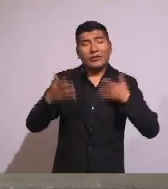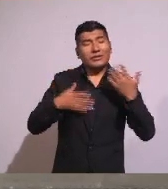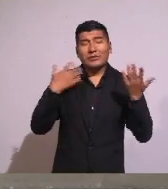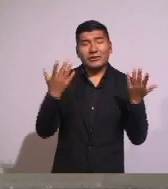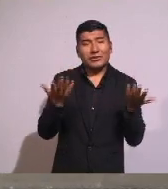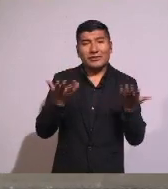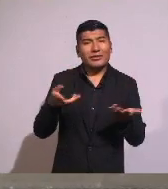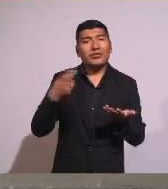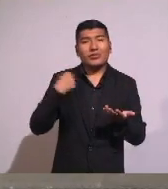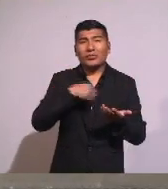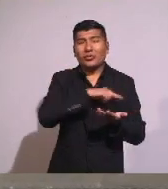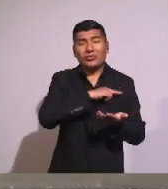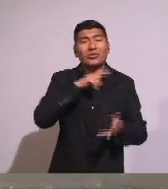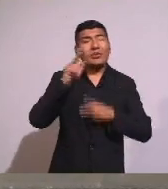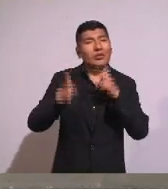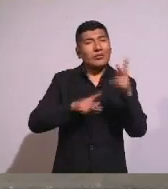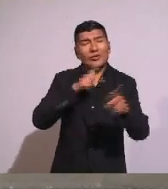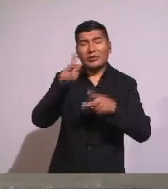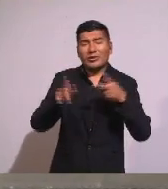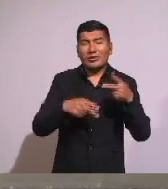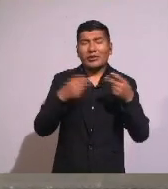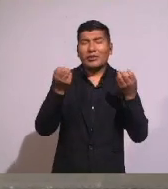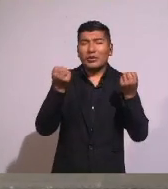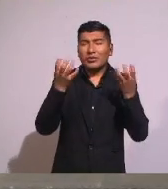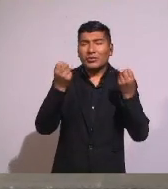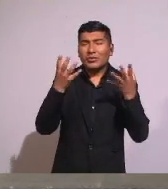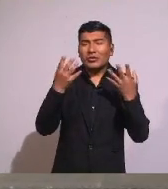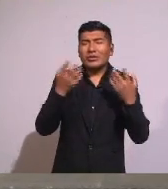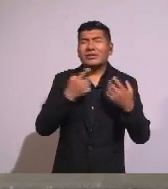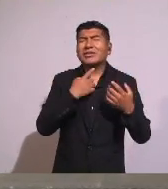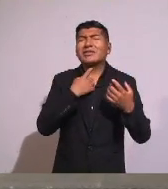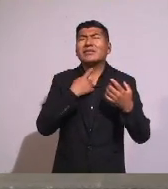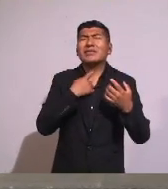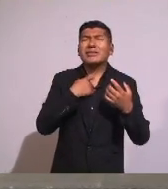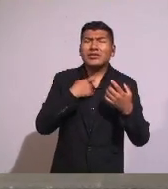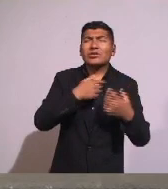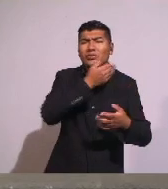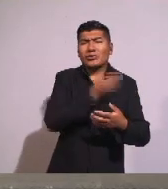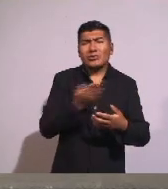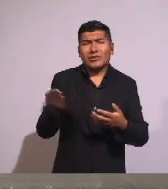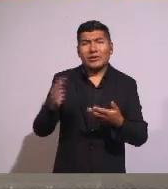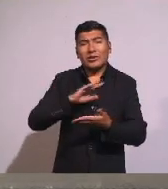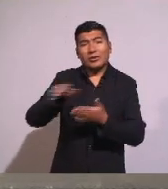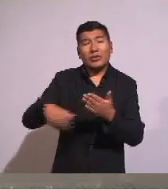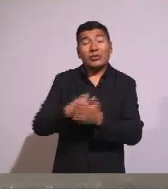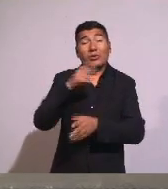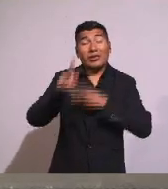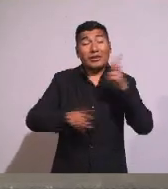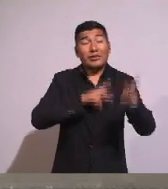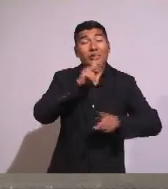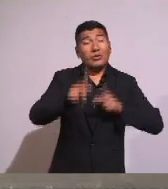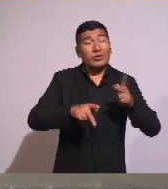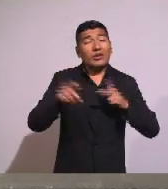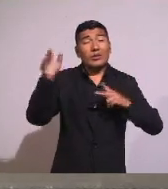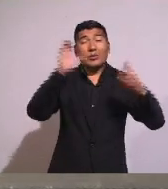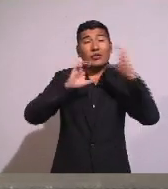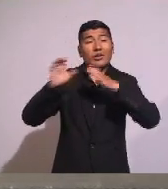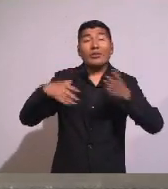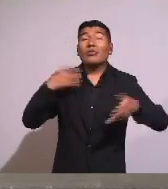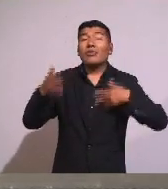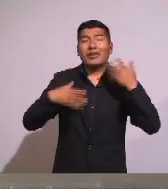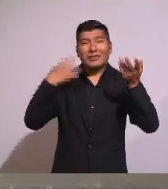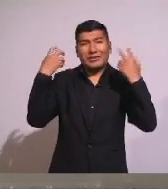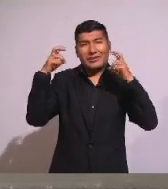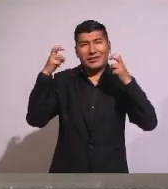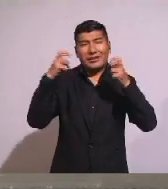somos seres radicalmente sedientos todos los seres humanos buscamos felices